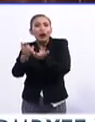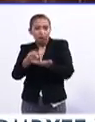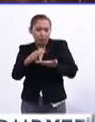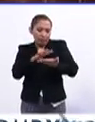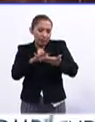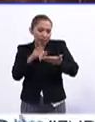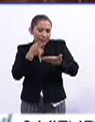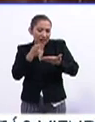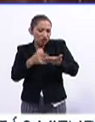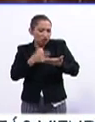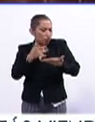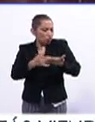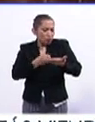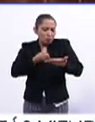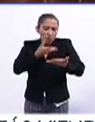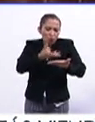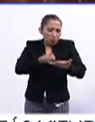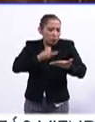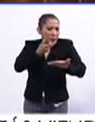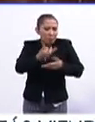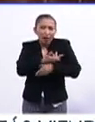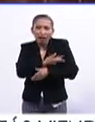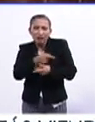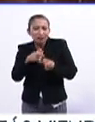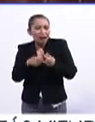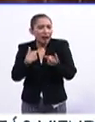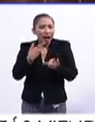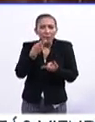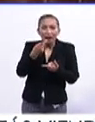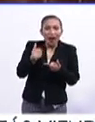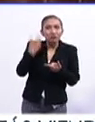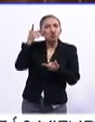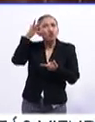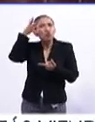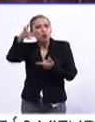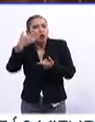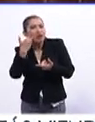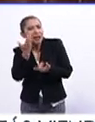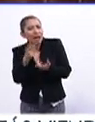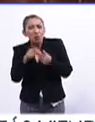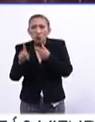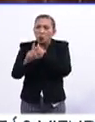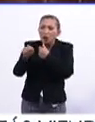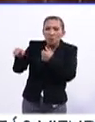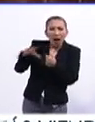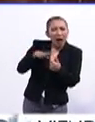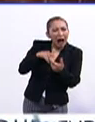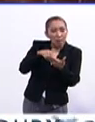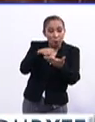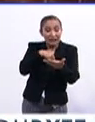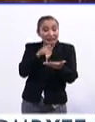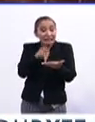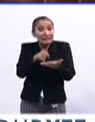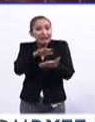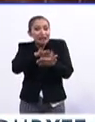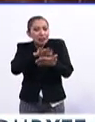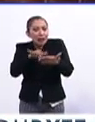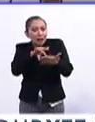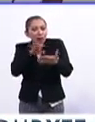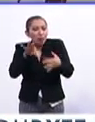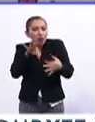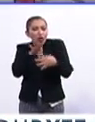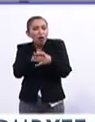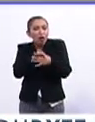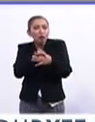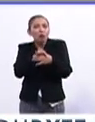a hablar de emociones hablar de lo que está pasando hablar de esperanzas a hablar de la crisis porque aquí la cuestión es resignificar